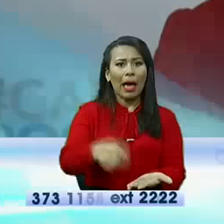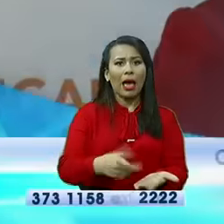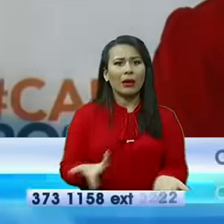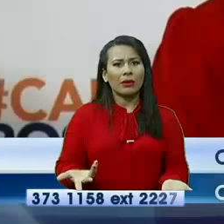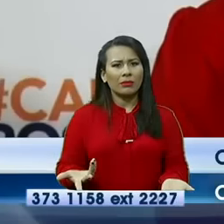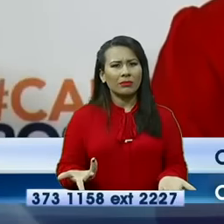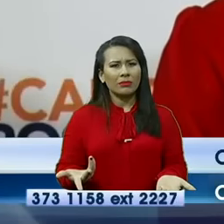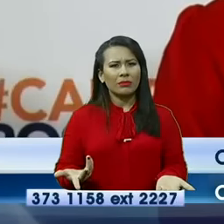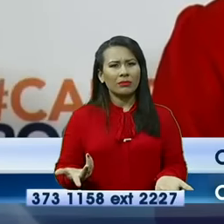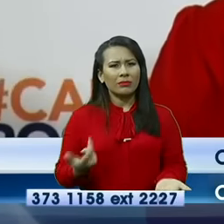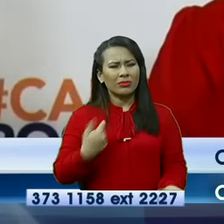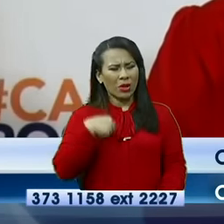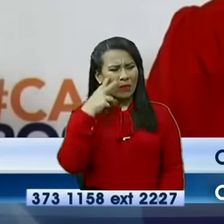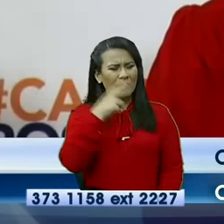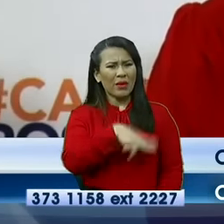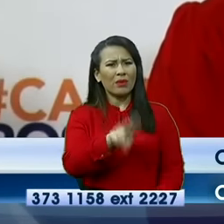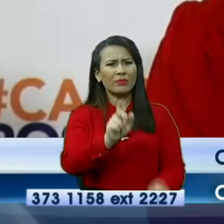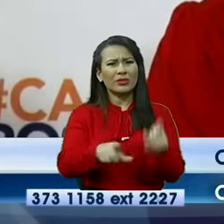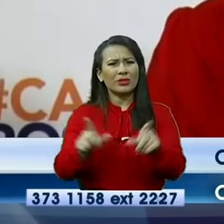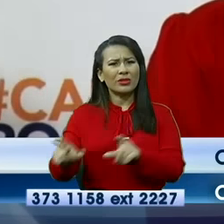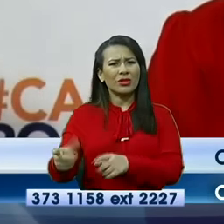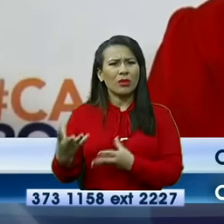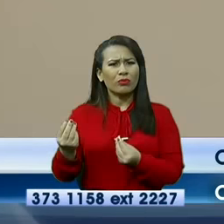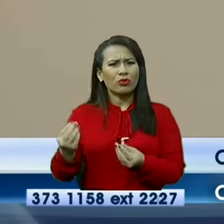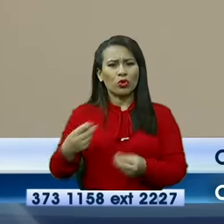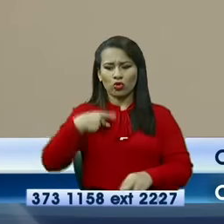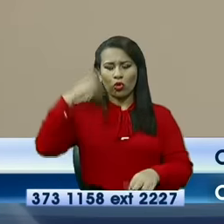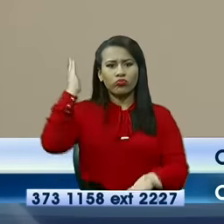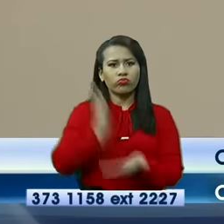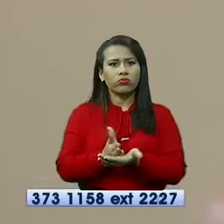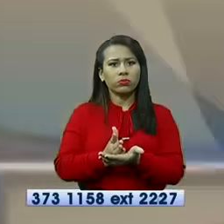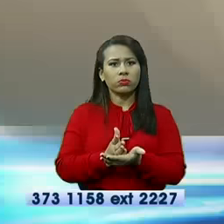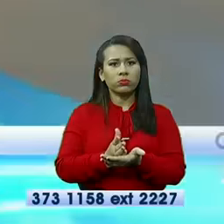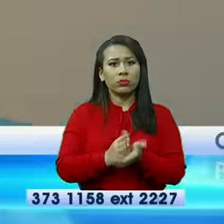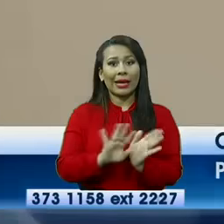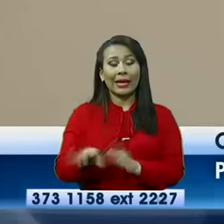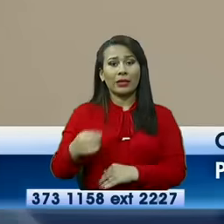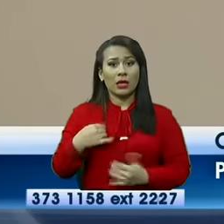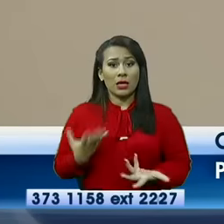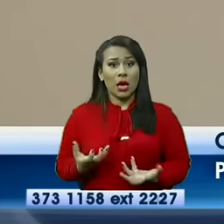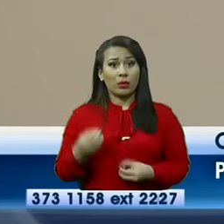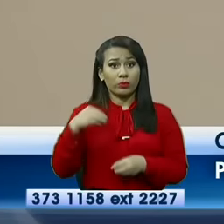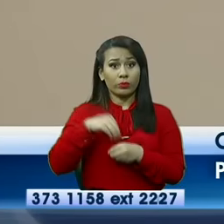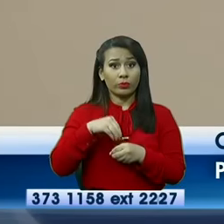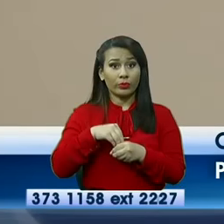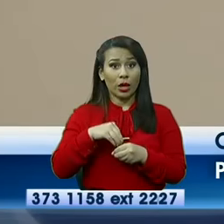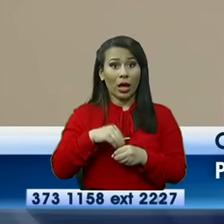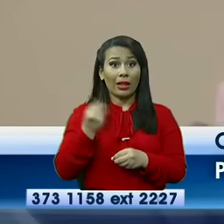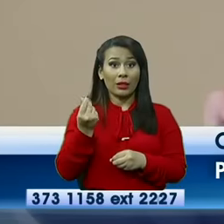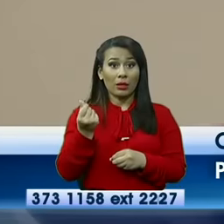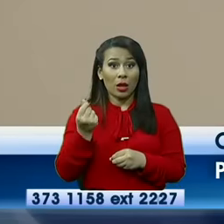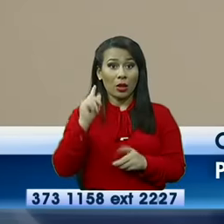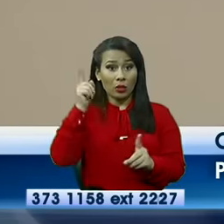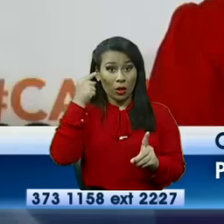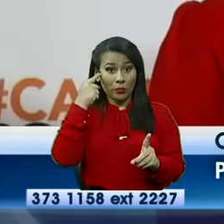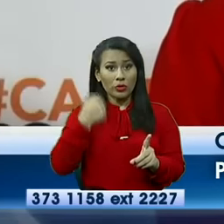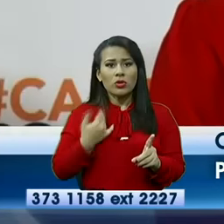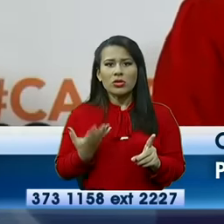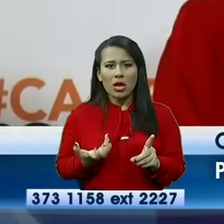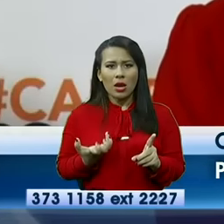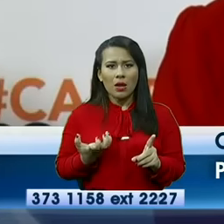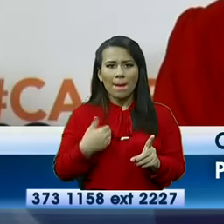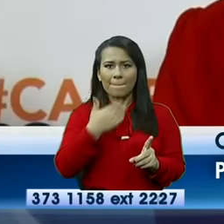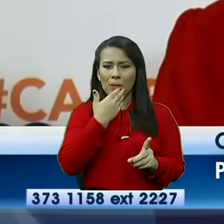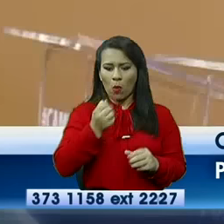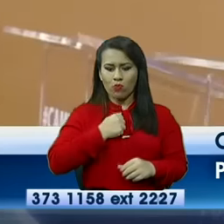Y semitas eso corto además para ahorrarle recursos al Estado ecuatoriano viteri afirma que ella